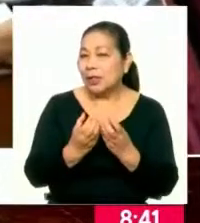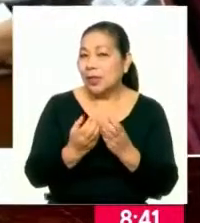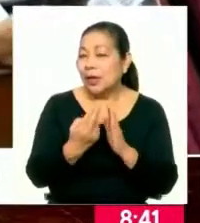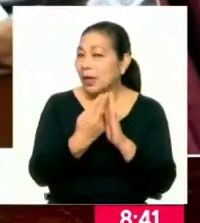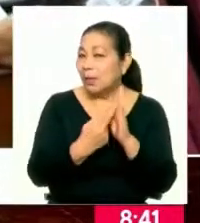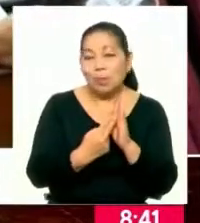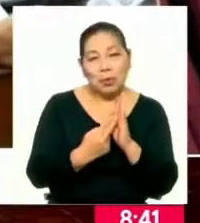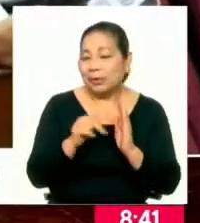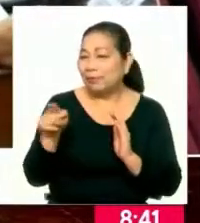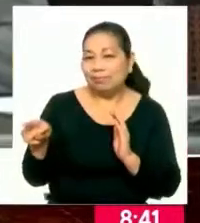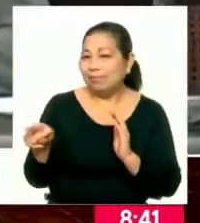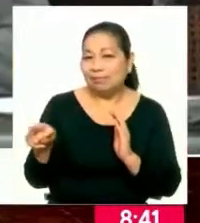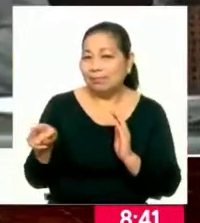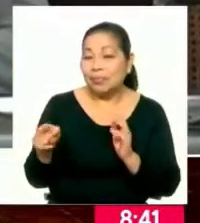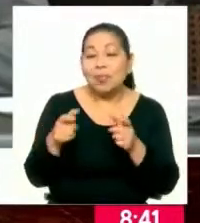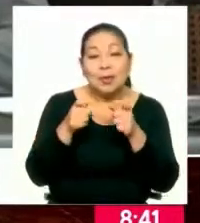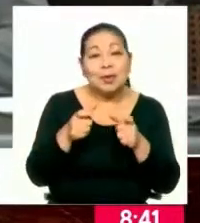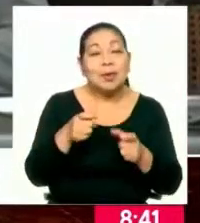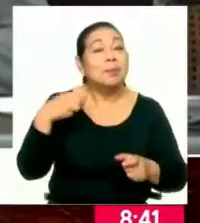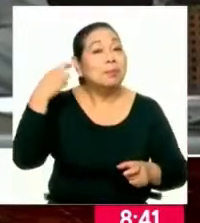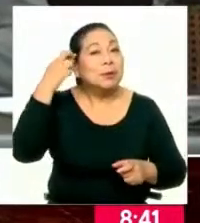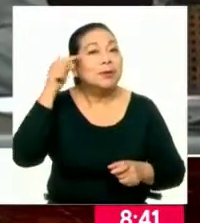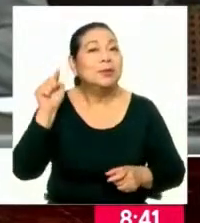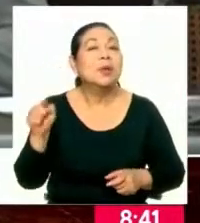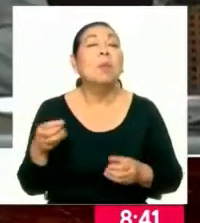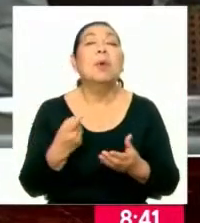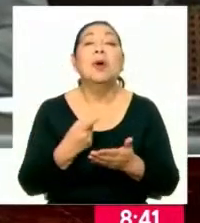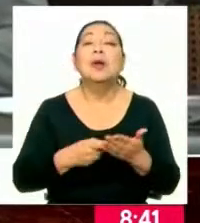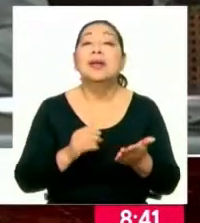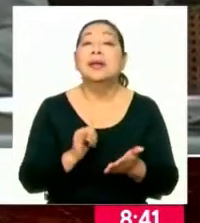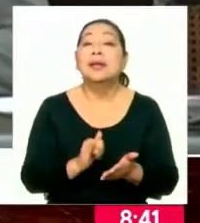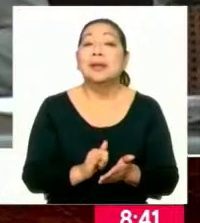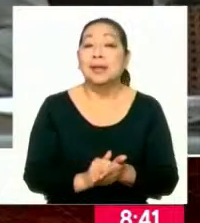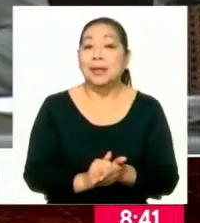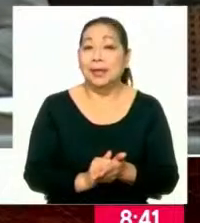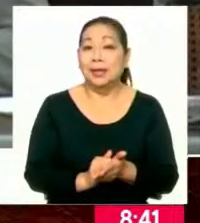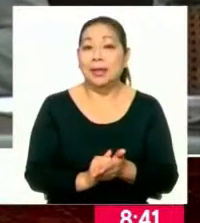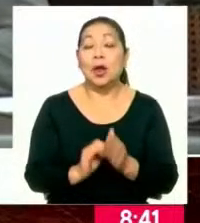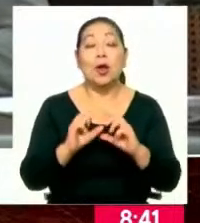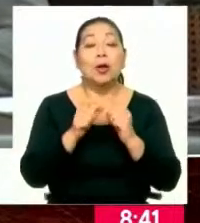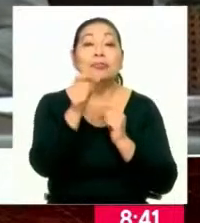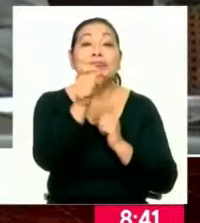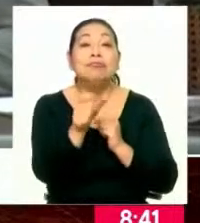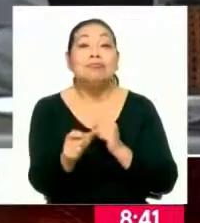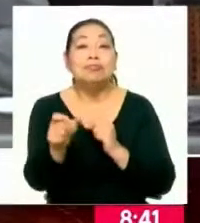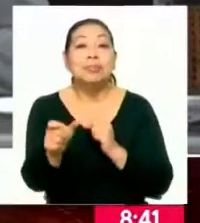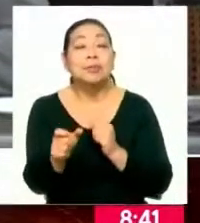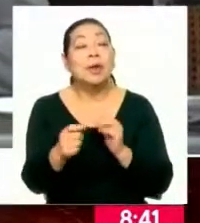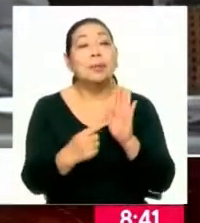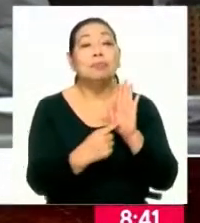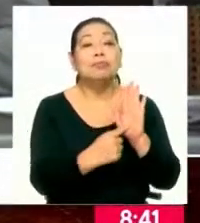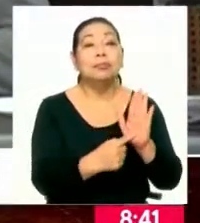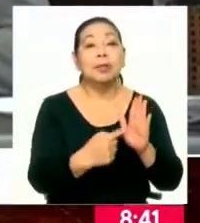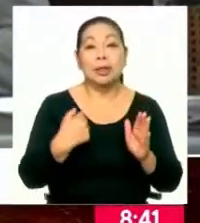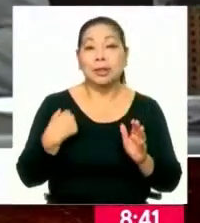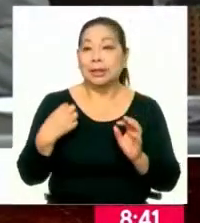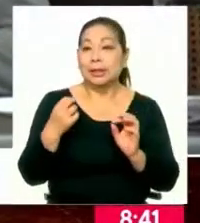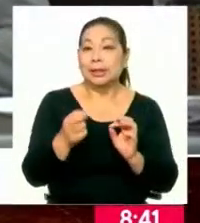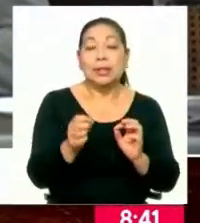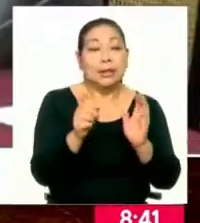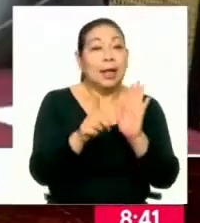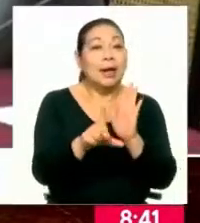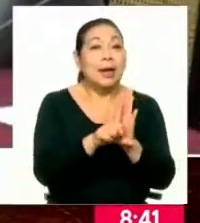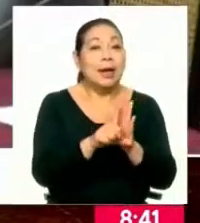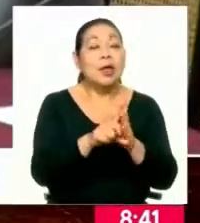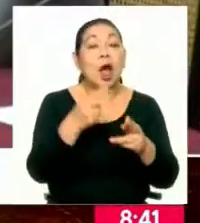Sin embargo, ellos sí tienen el control político. ¿Por qué? Porque los congresistas nos representan,